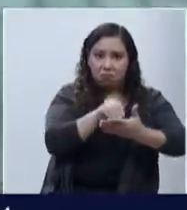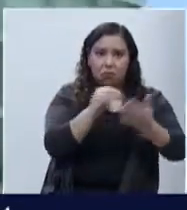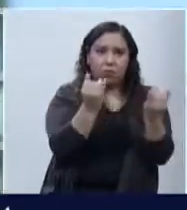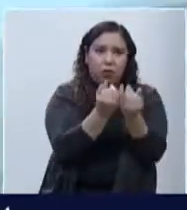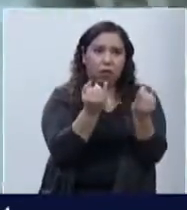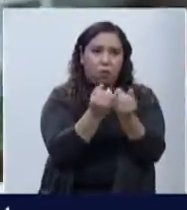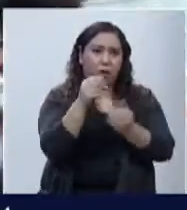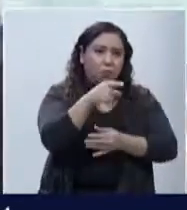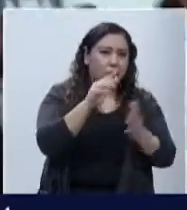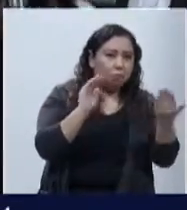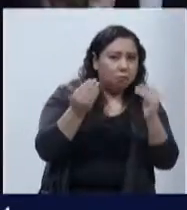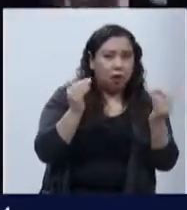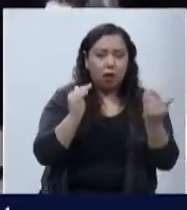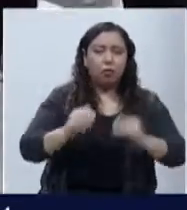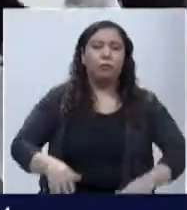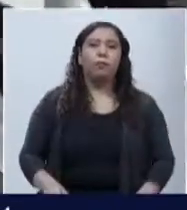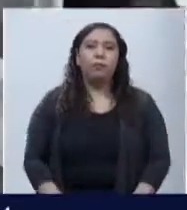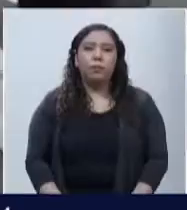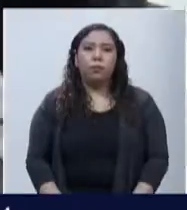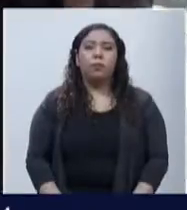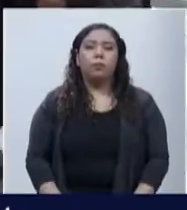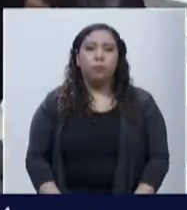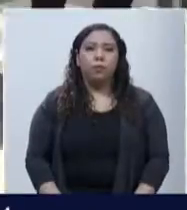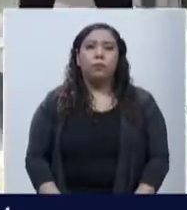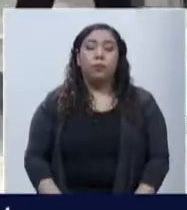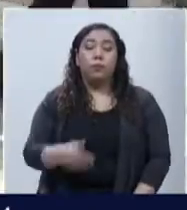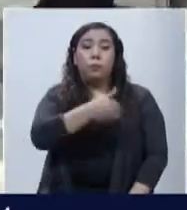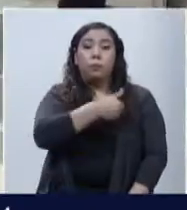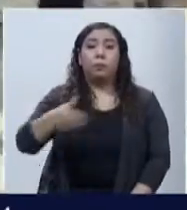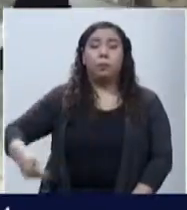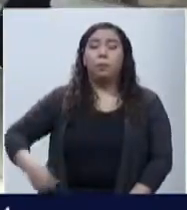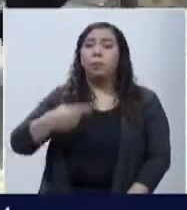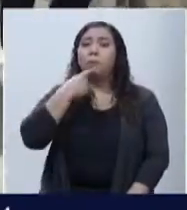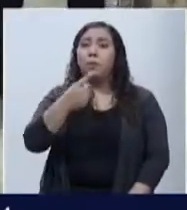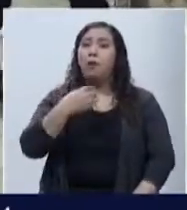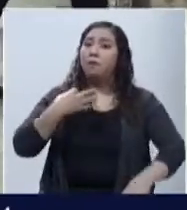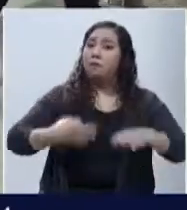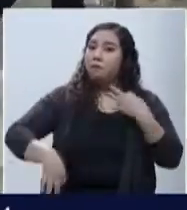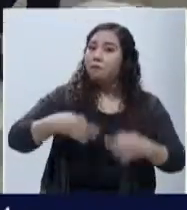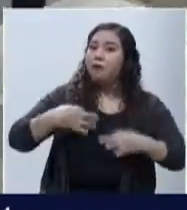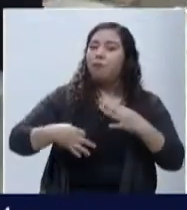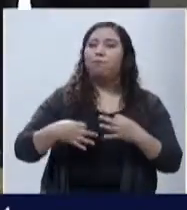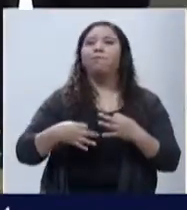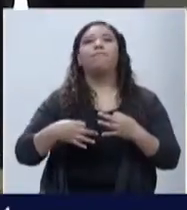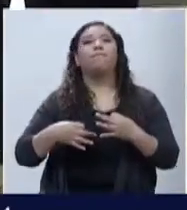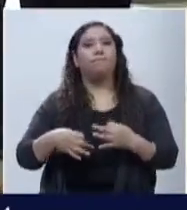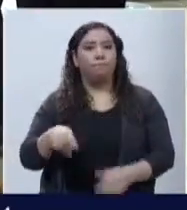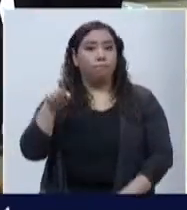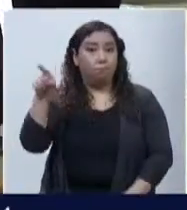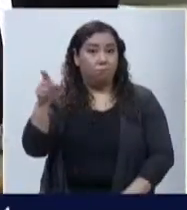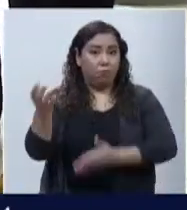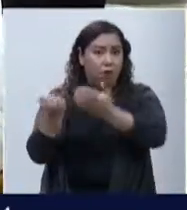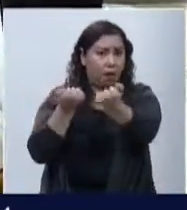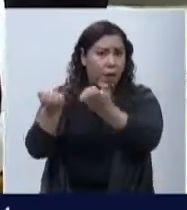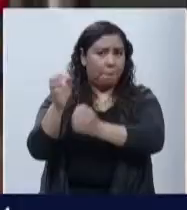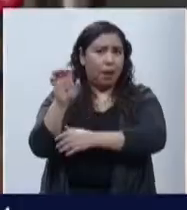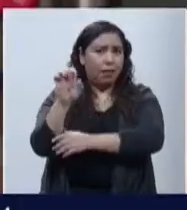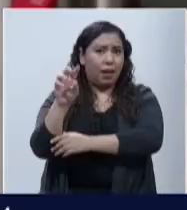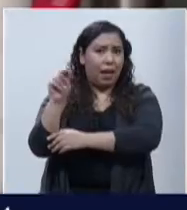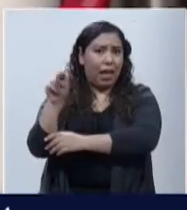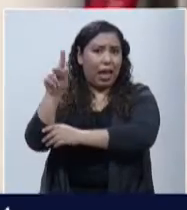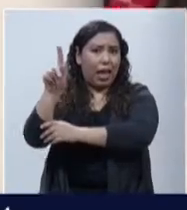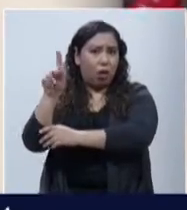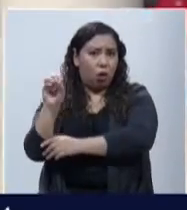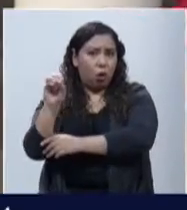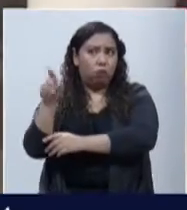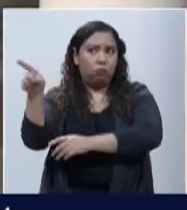además el mandatario reconoció sentirse muy contento por tener como socio al consorcio en con la construcción de palmerola